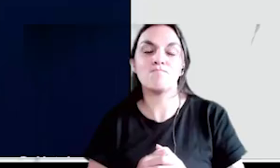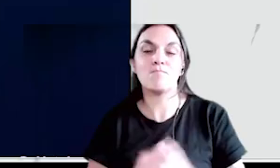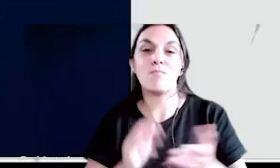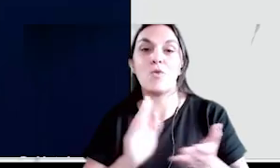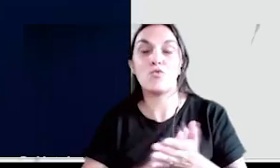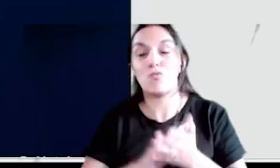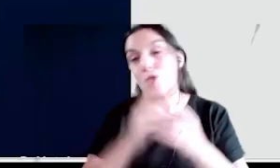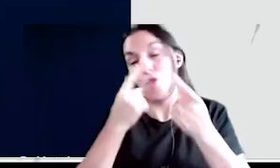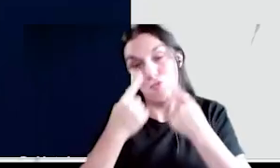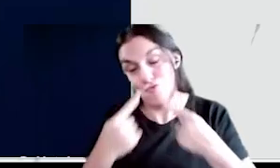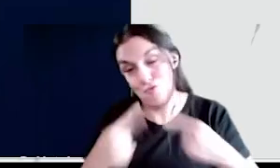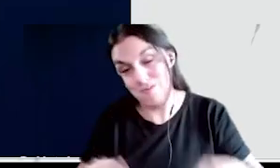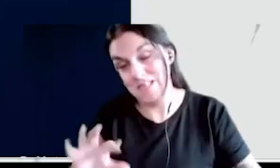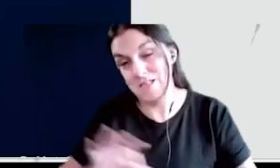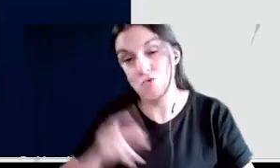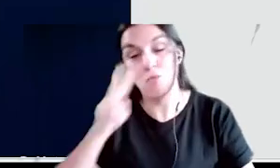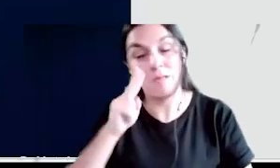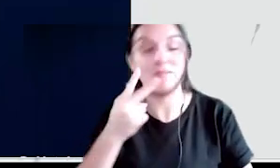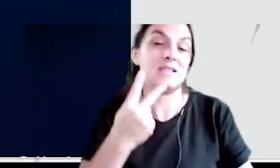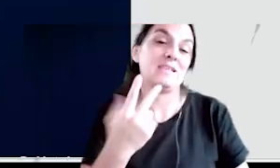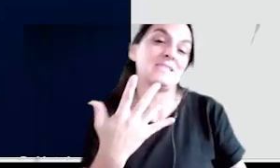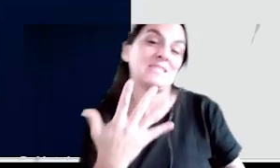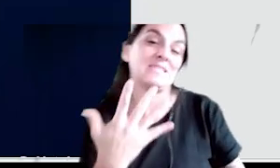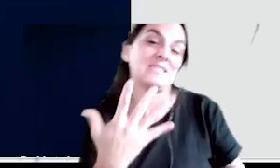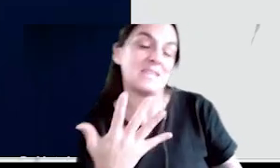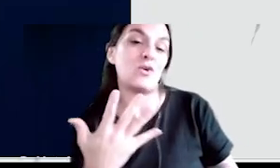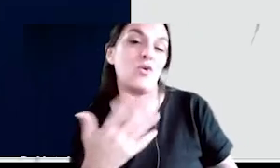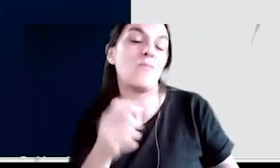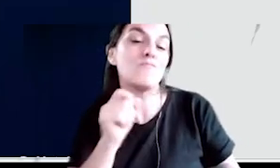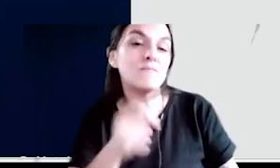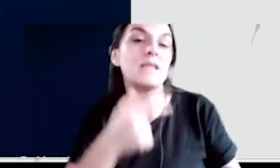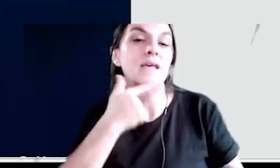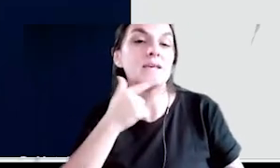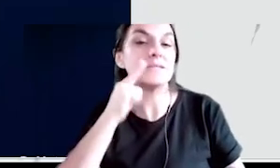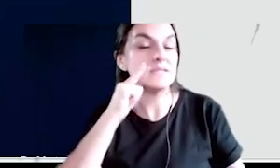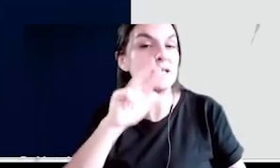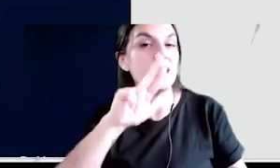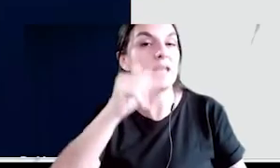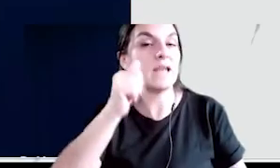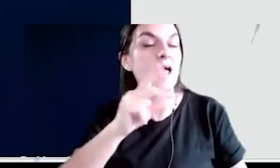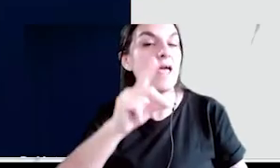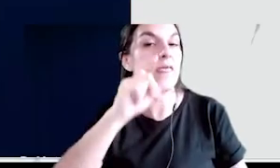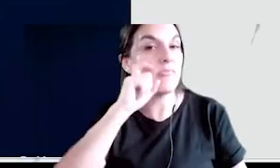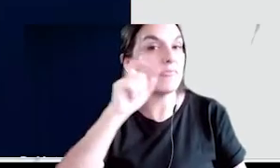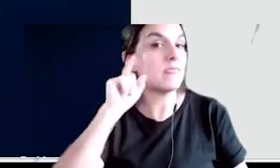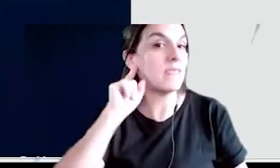las novedades del 2025 para el CIRADIG. Estoy aprovechando para abrir